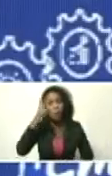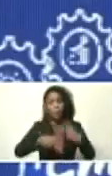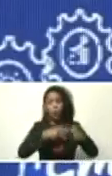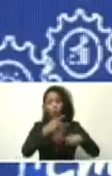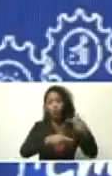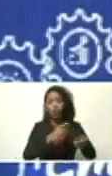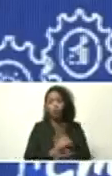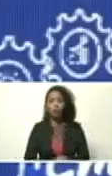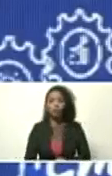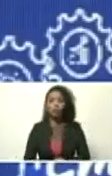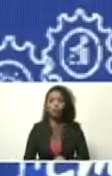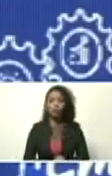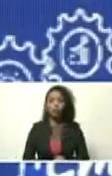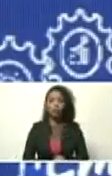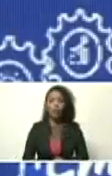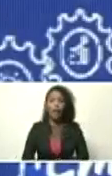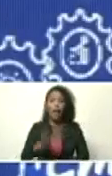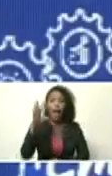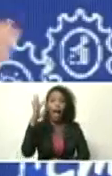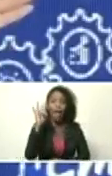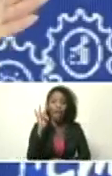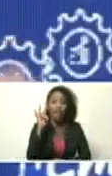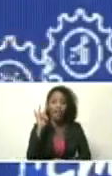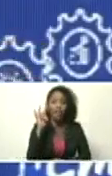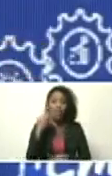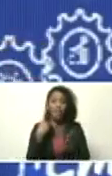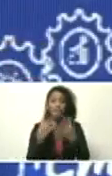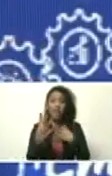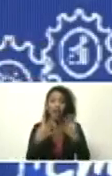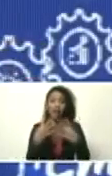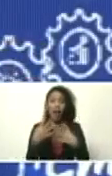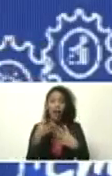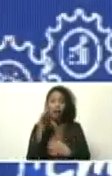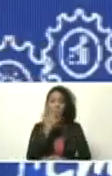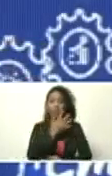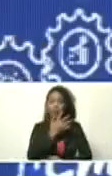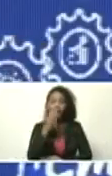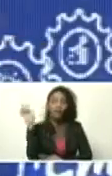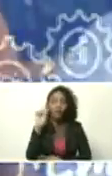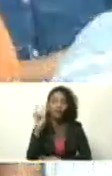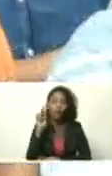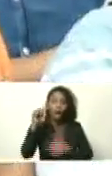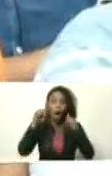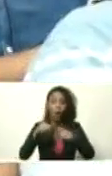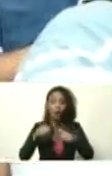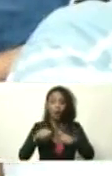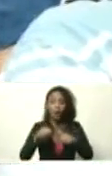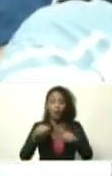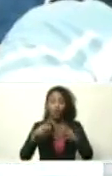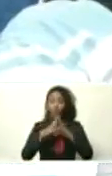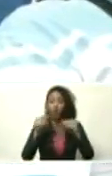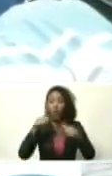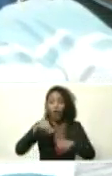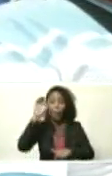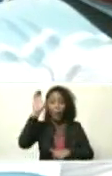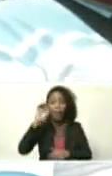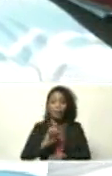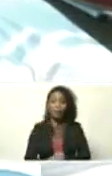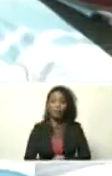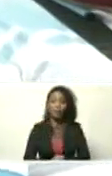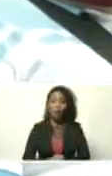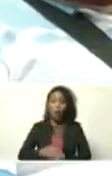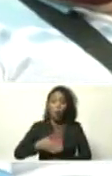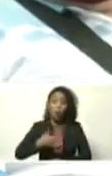productividad. Y la F de feria, bueno, esta vitrina Venezuela, presidente, está volando por todo el país también.